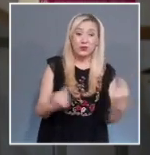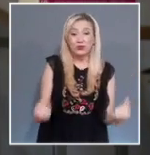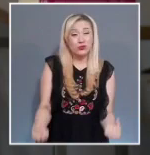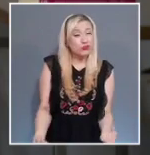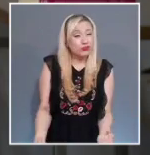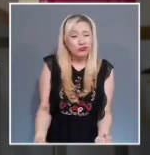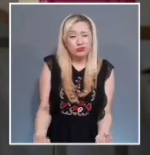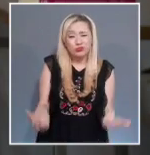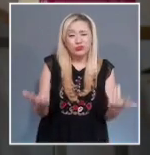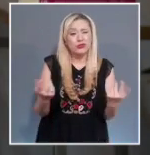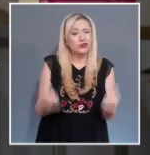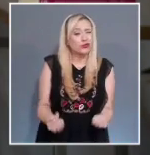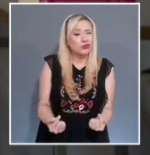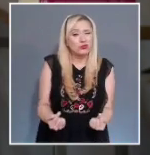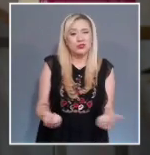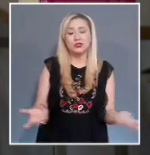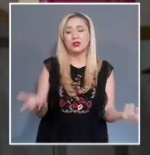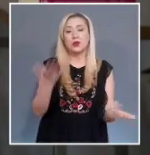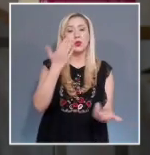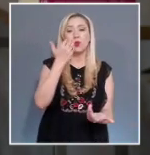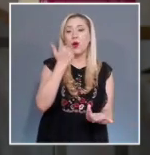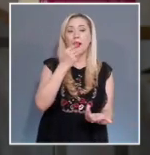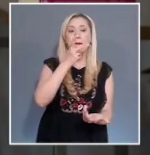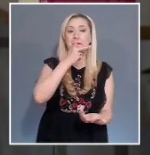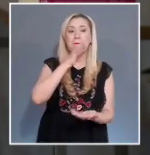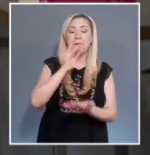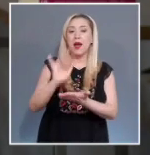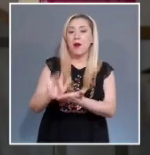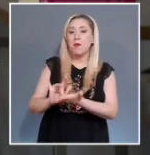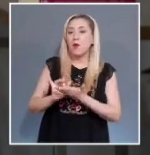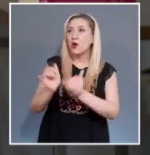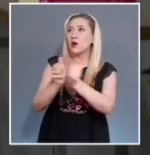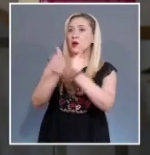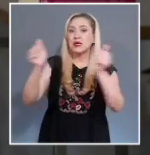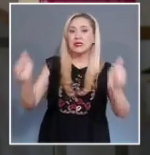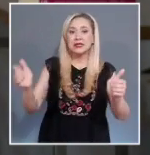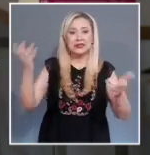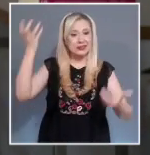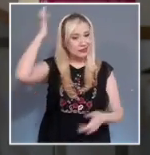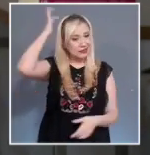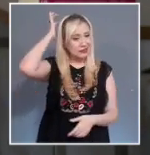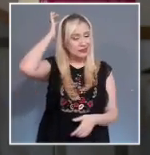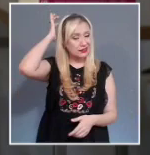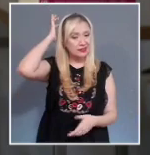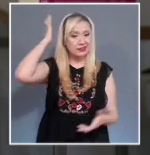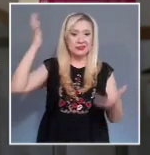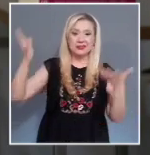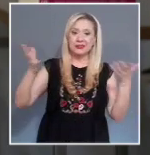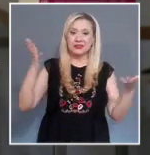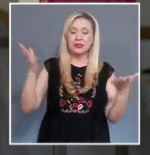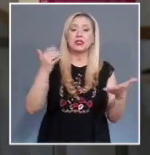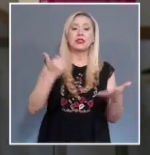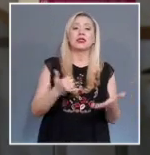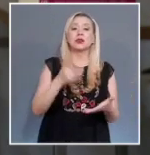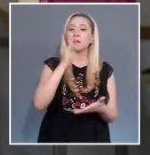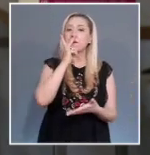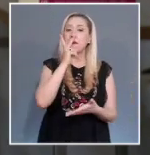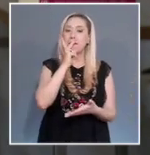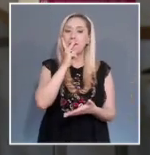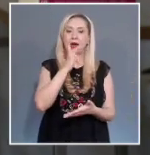contaba con el apoyo de sus padres porque se habían separado. El padre de sus hijos pues no tampoco le apoyaba